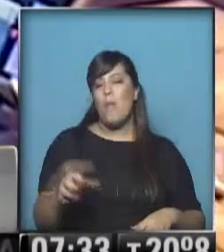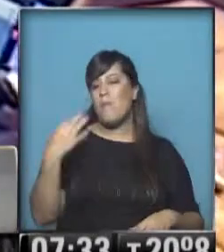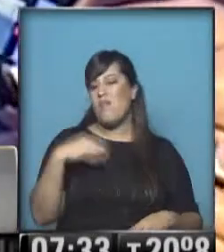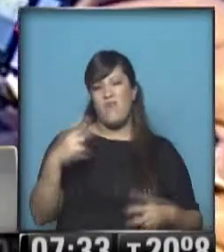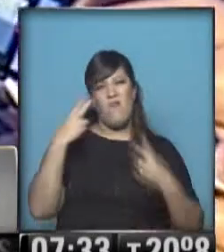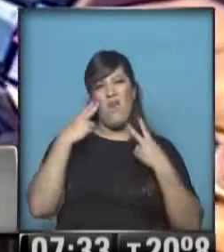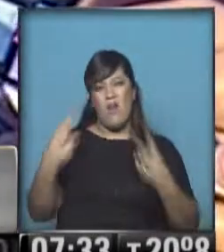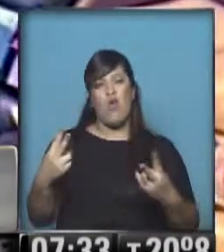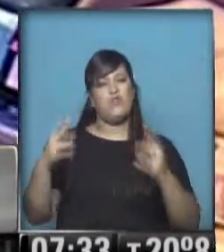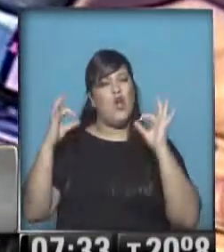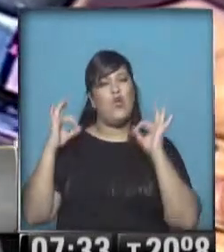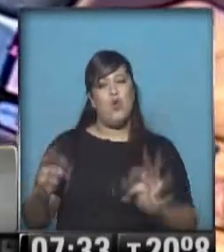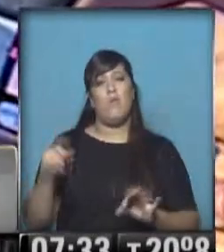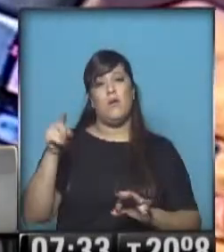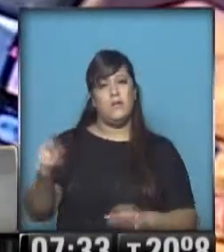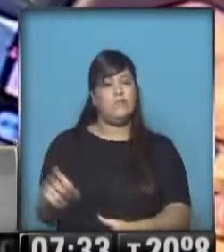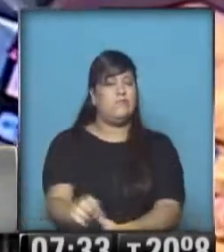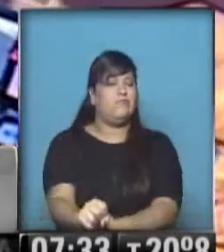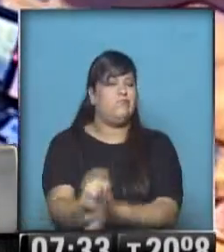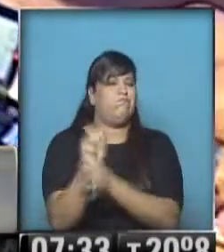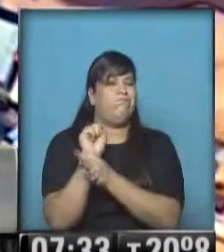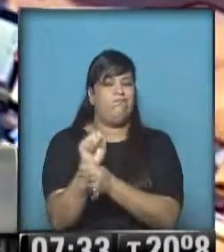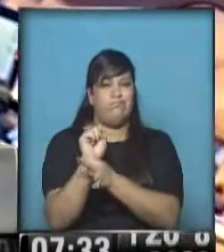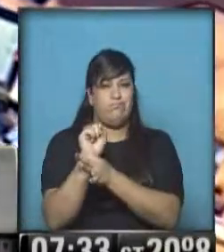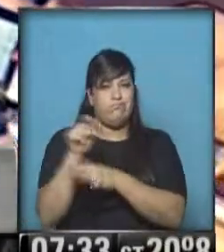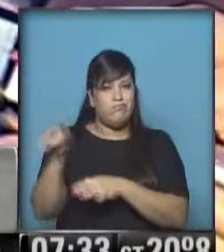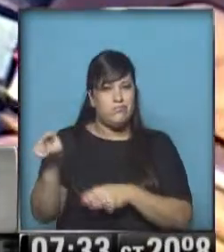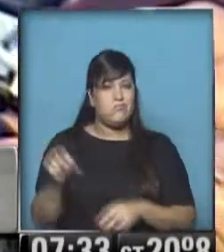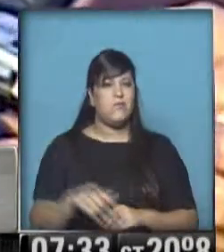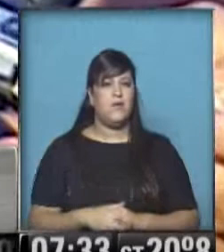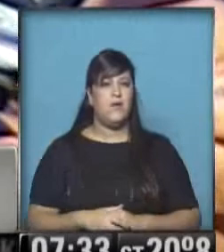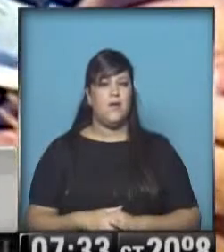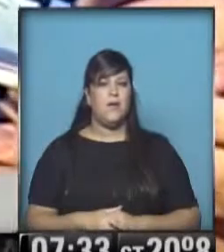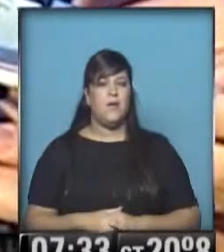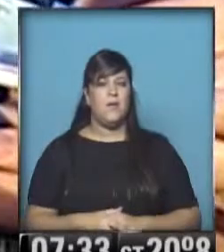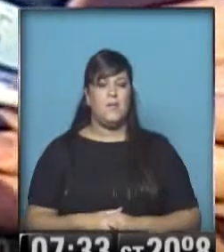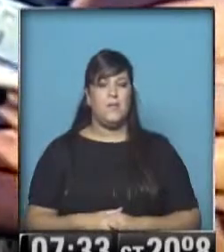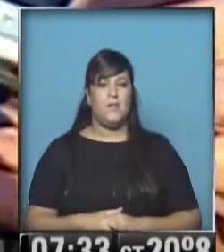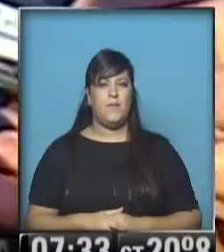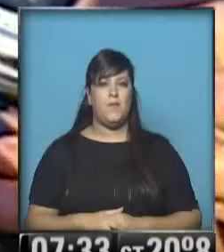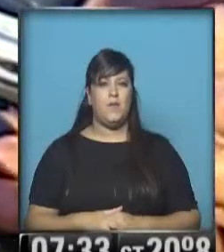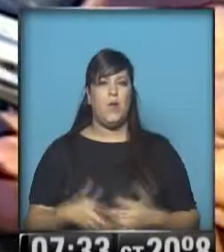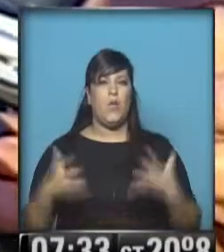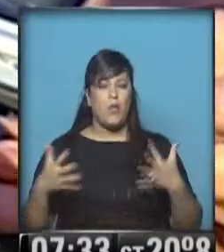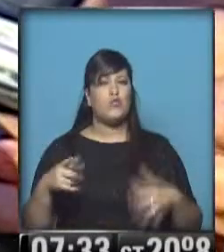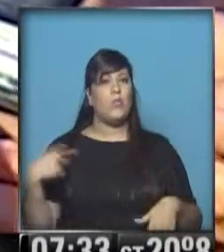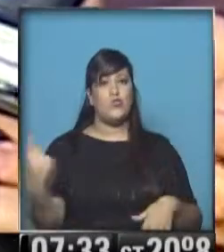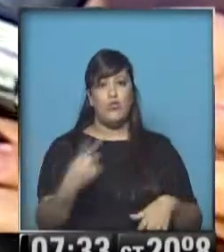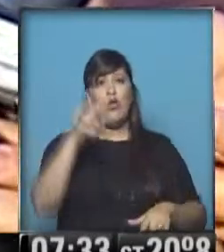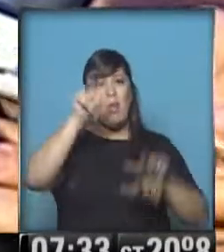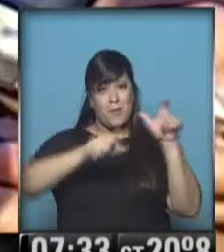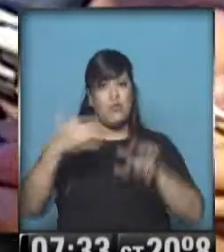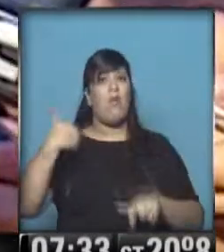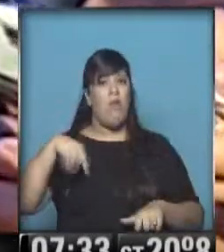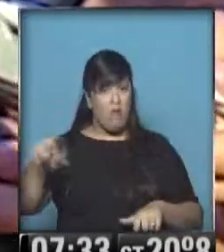su magnitud, es un enorme, no es un grande, es un enorme y que por supuesto impacta en el corazón de todos los argentinos porque